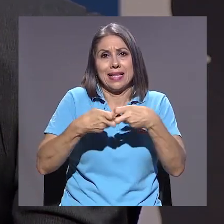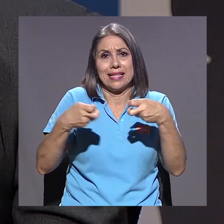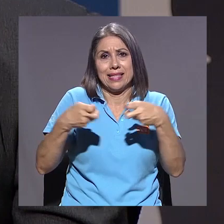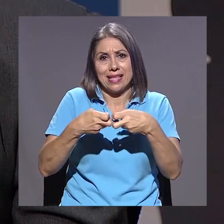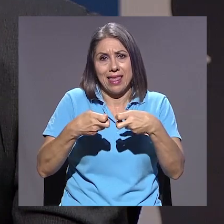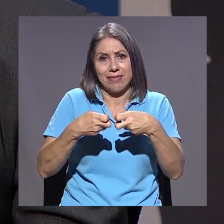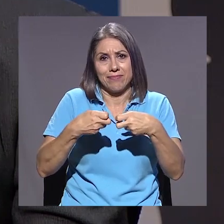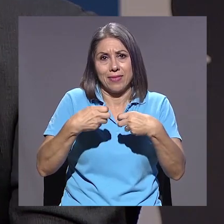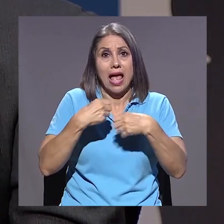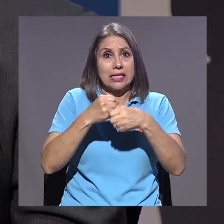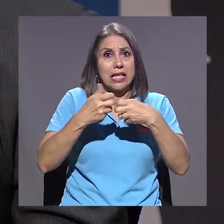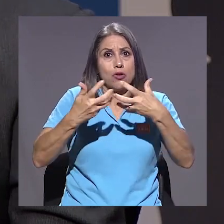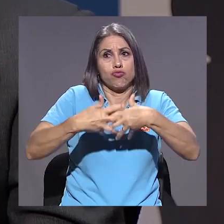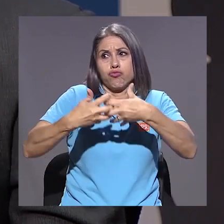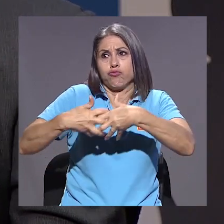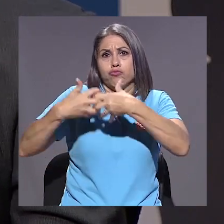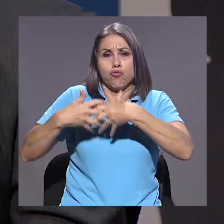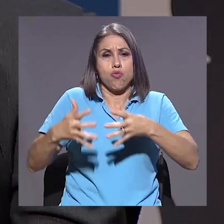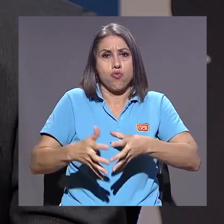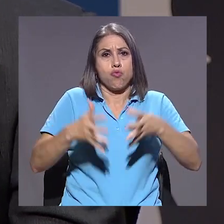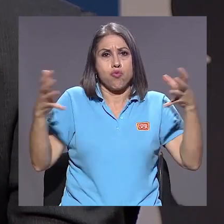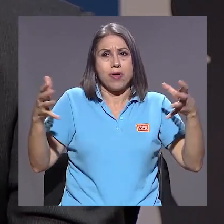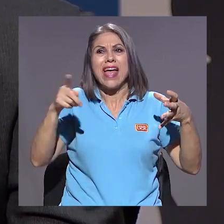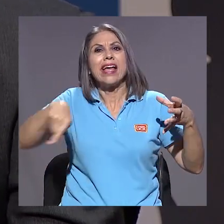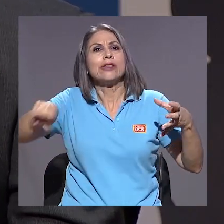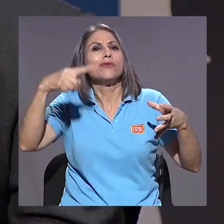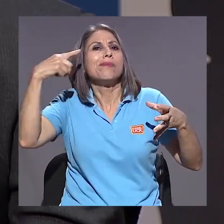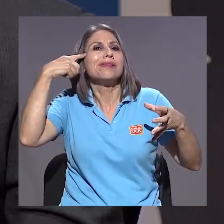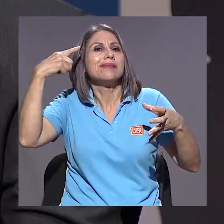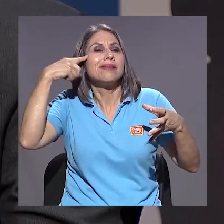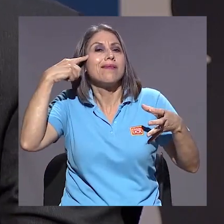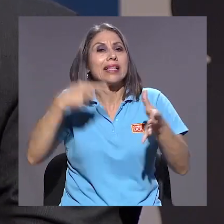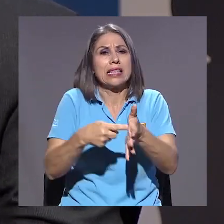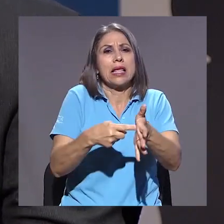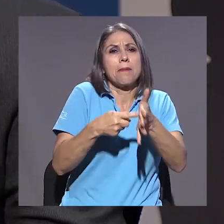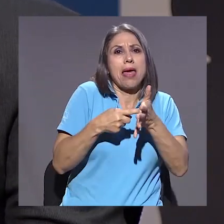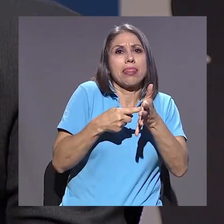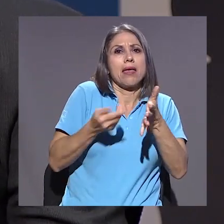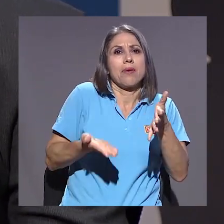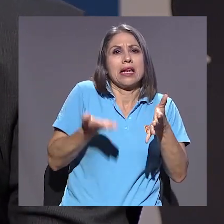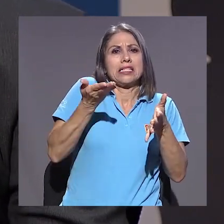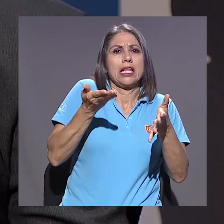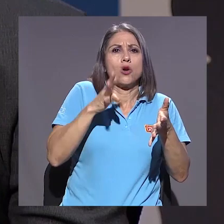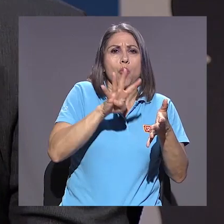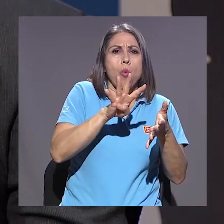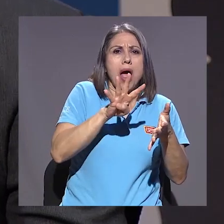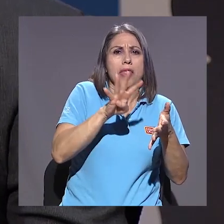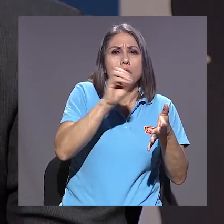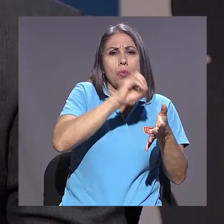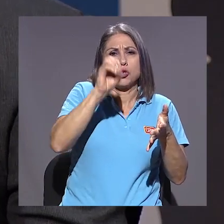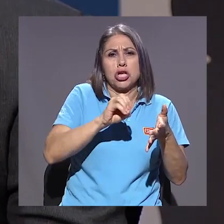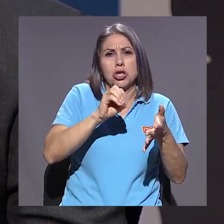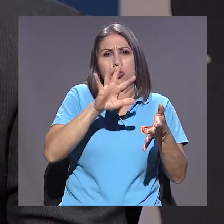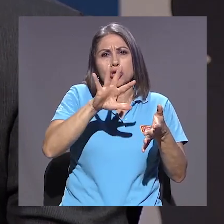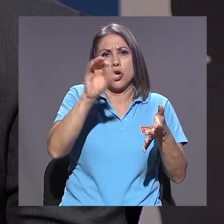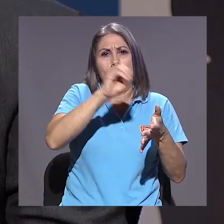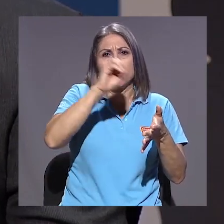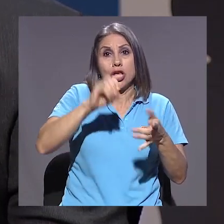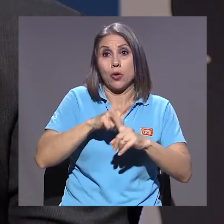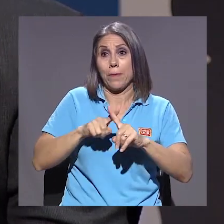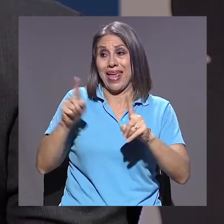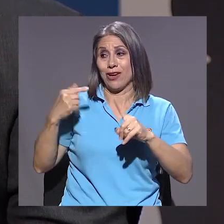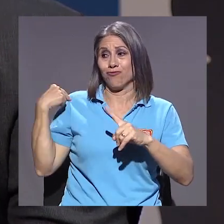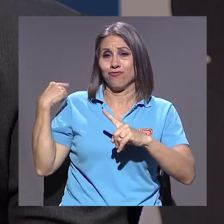asumiendo que la demanda iba a crecer al menos 4 o 5%, mientras que los últimos años su crecimiento ha sido del 1%.